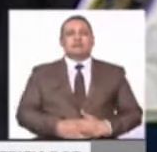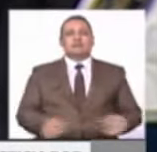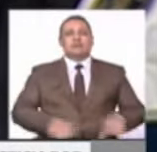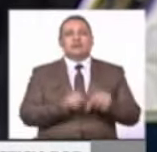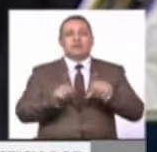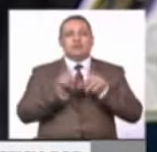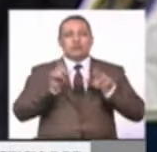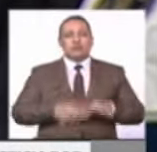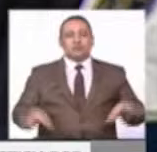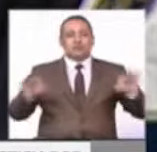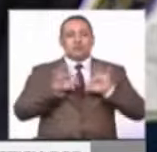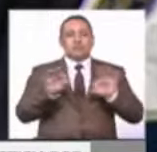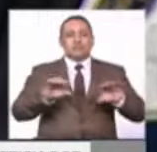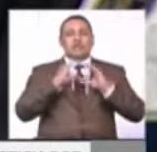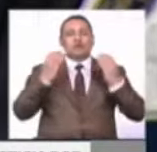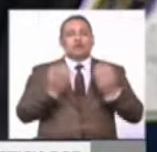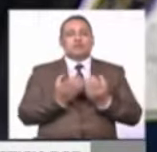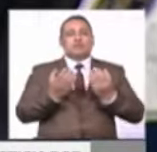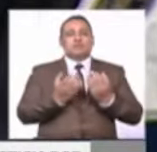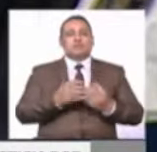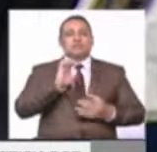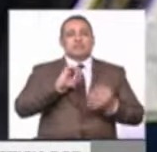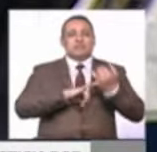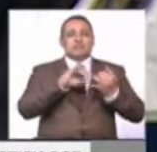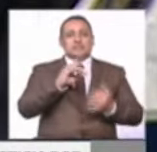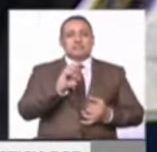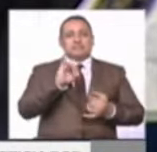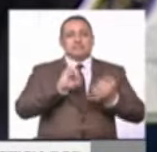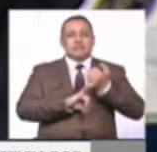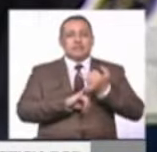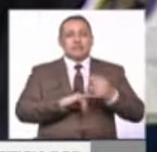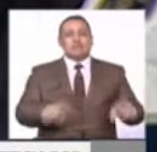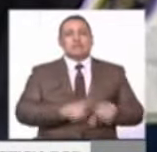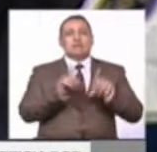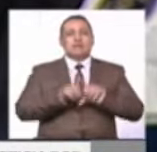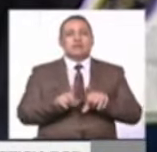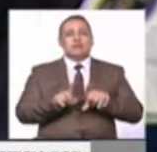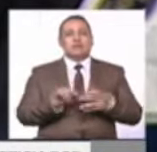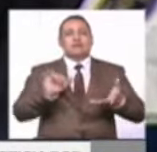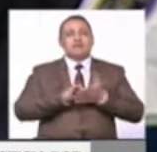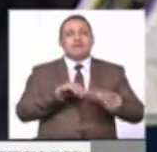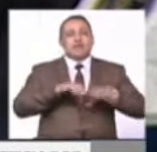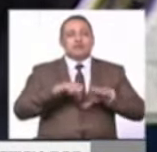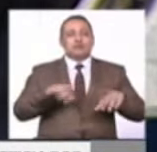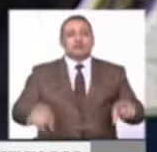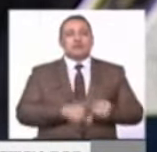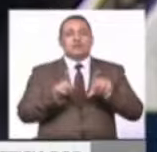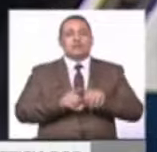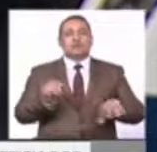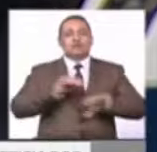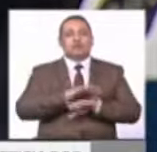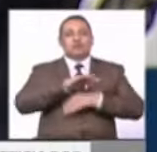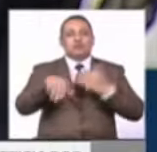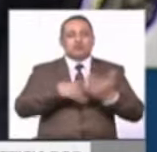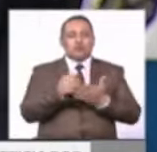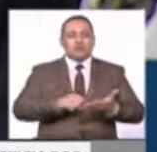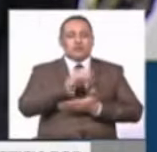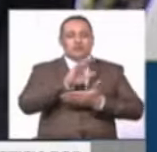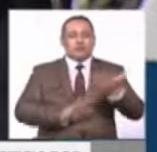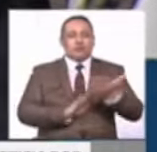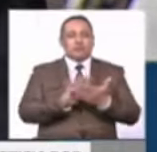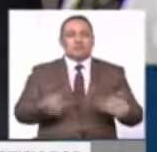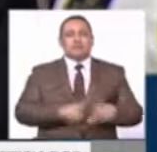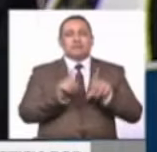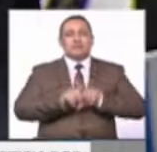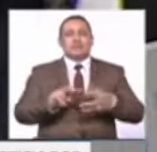fundamentación que el congresista Esdras Medina ha realizado respecto del informe que